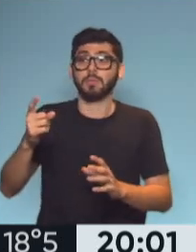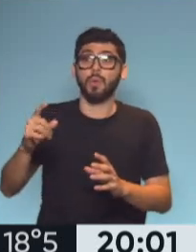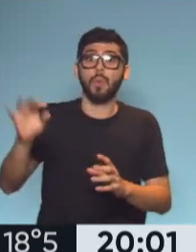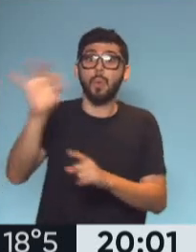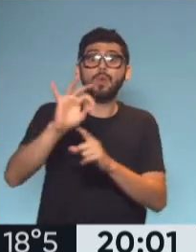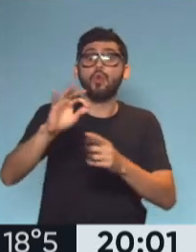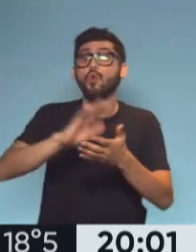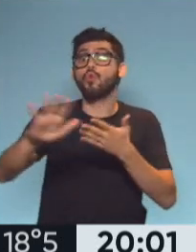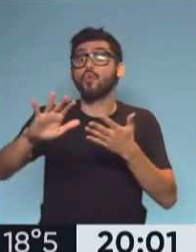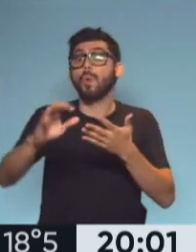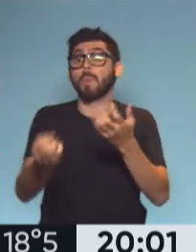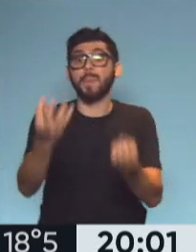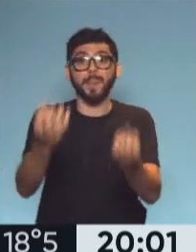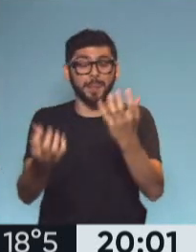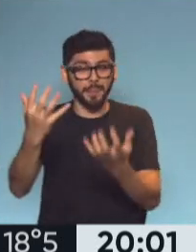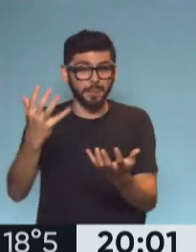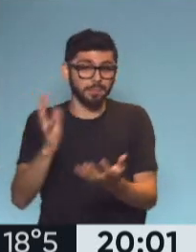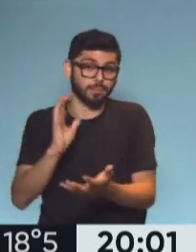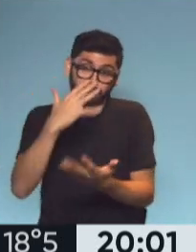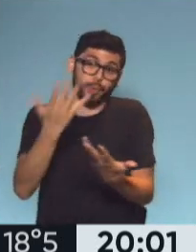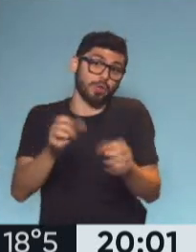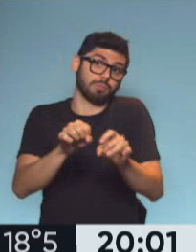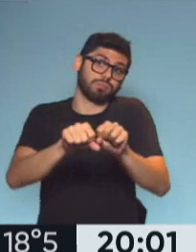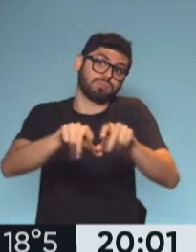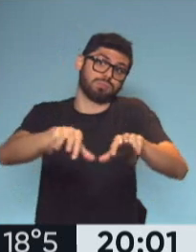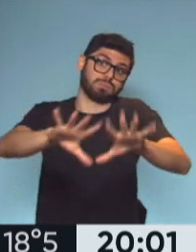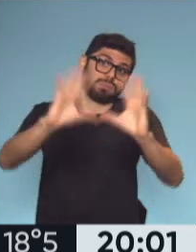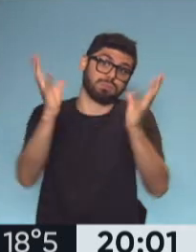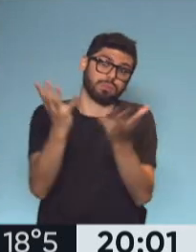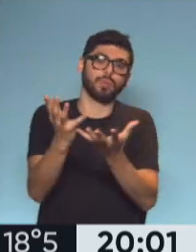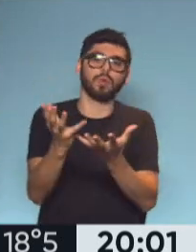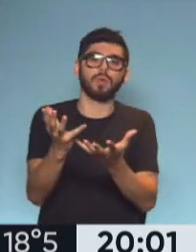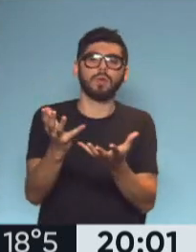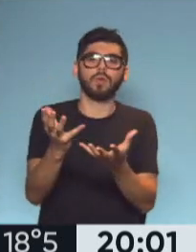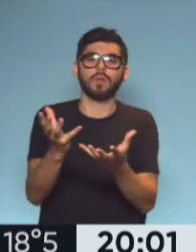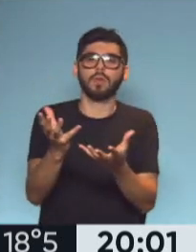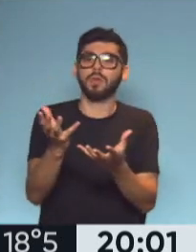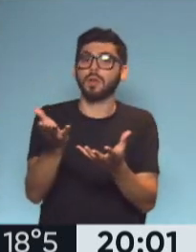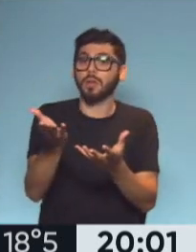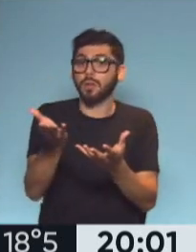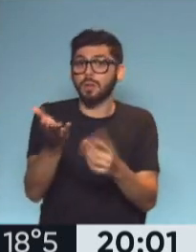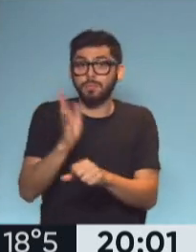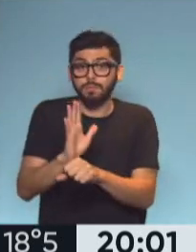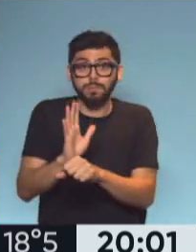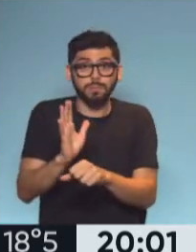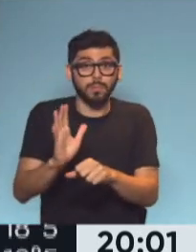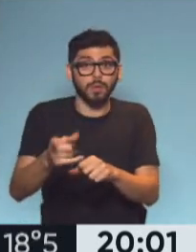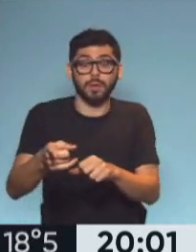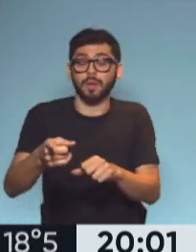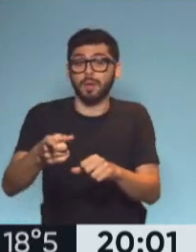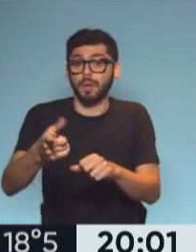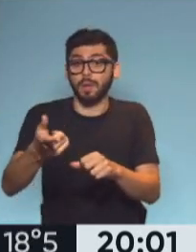nuevo virus, por algo se transformó en pandemia, es algo global, en donde confluyeron un montón